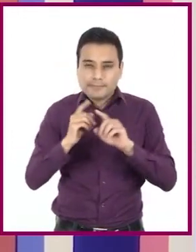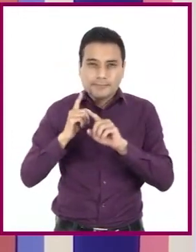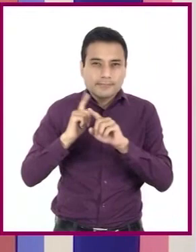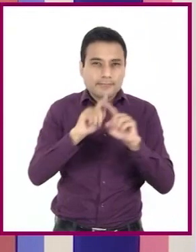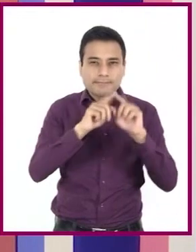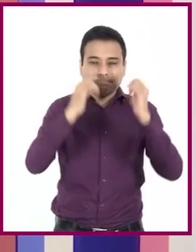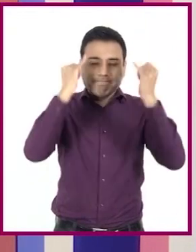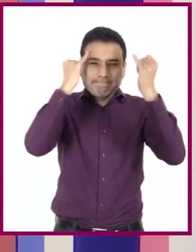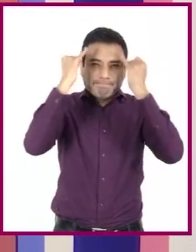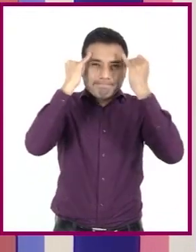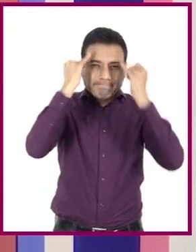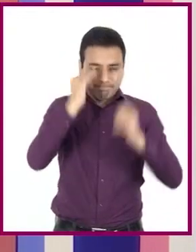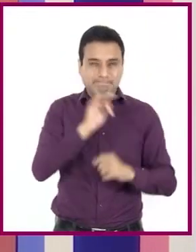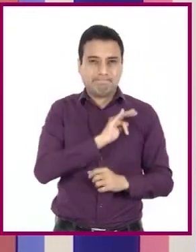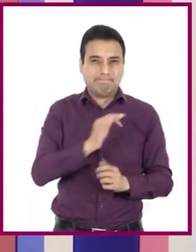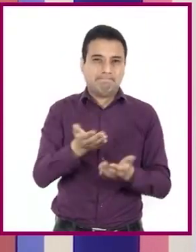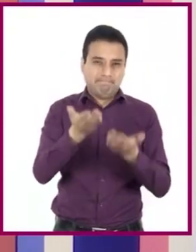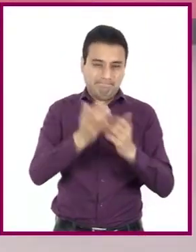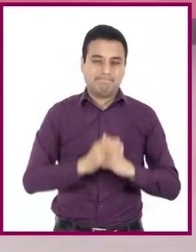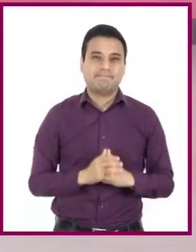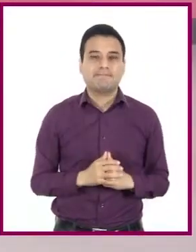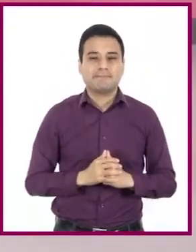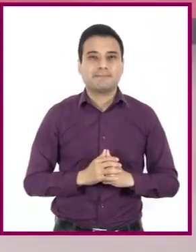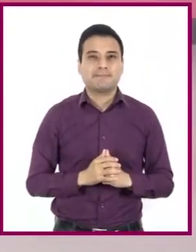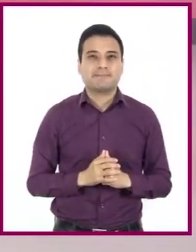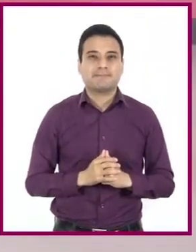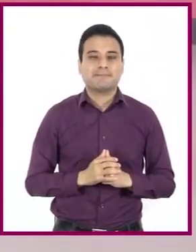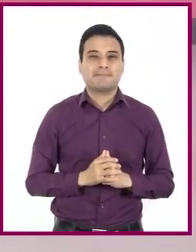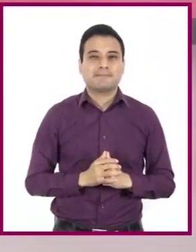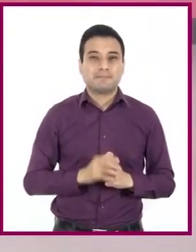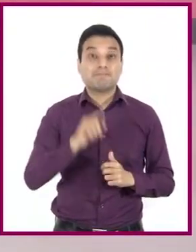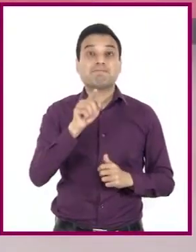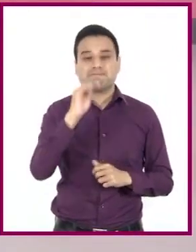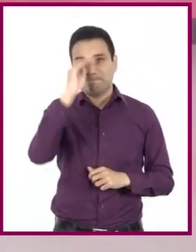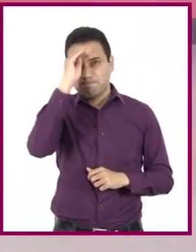y desarrollar su imaginación. Busquen más